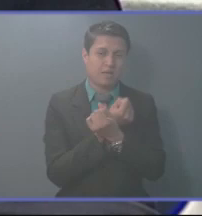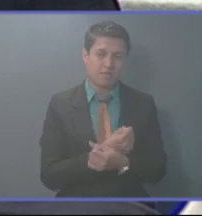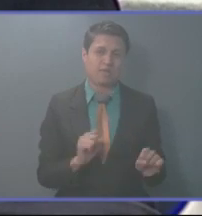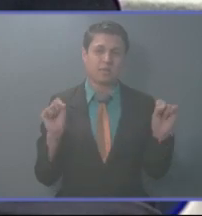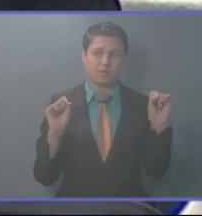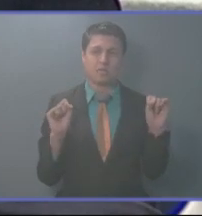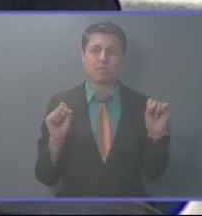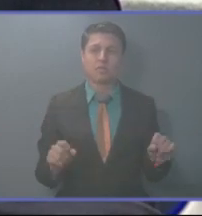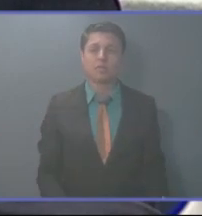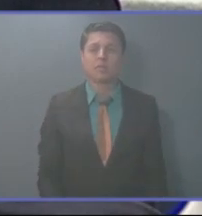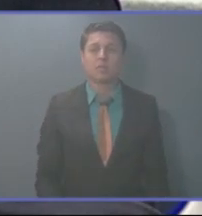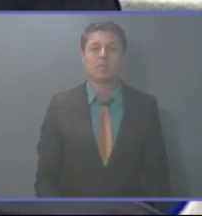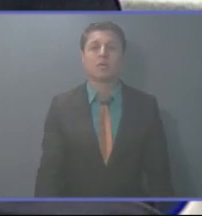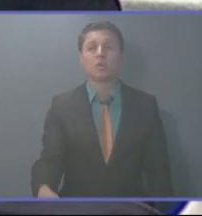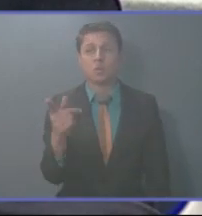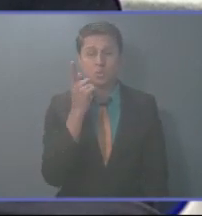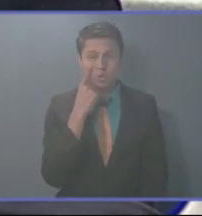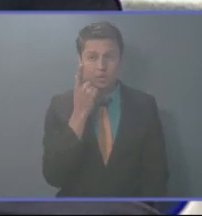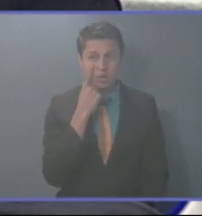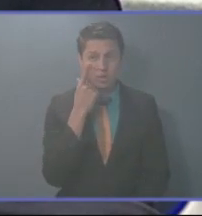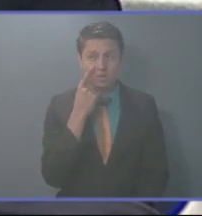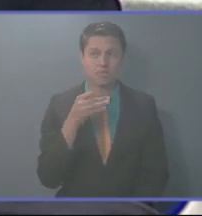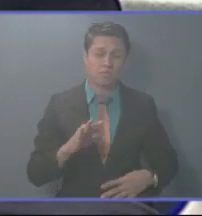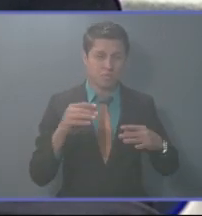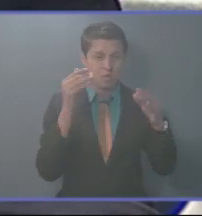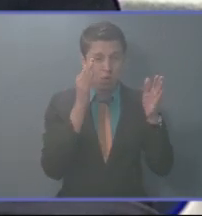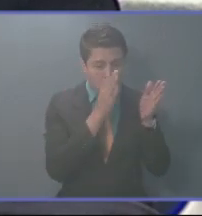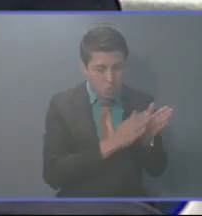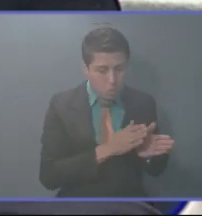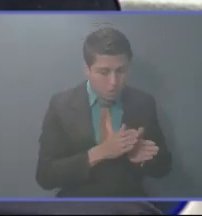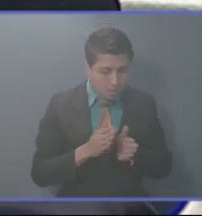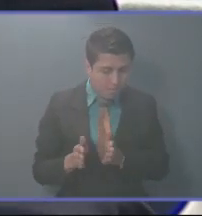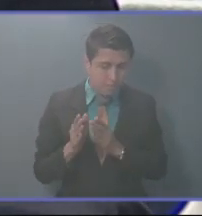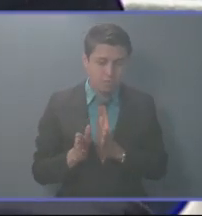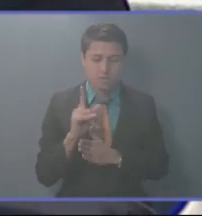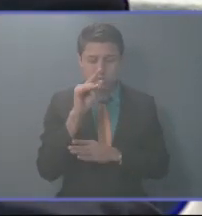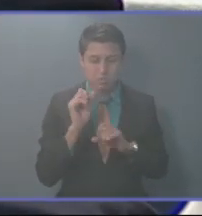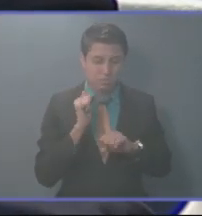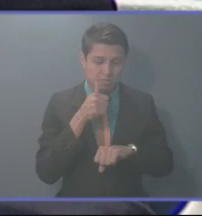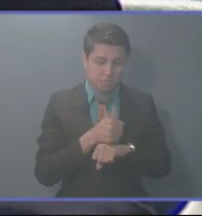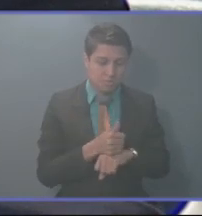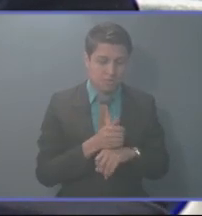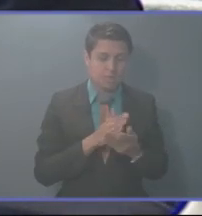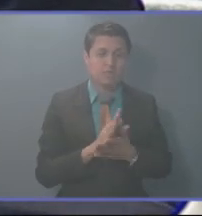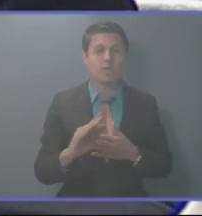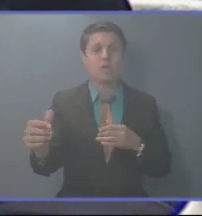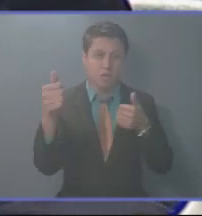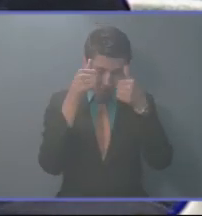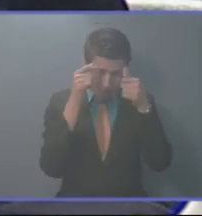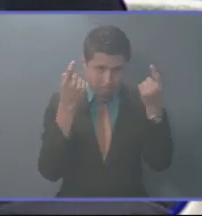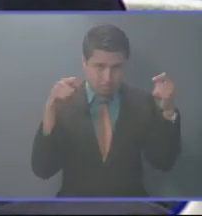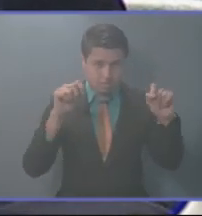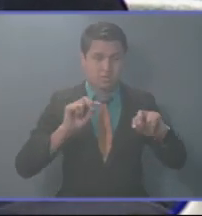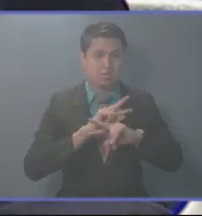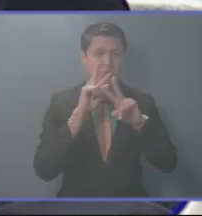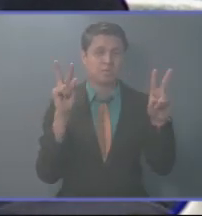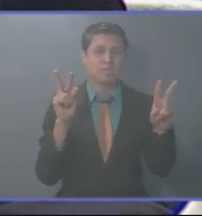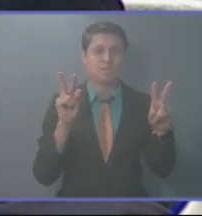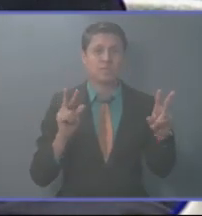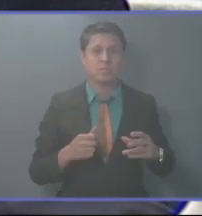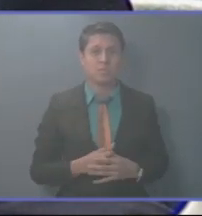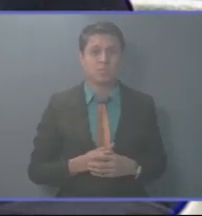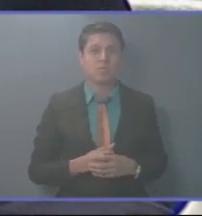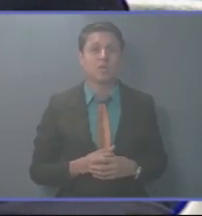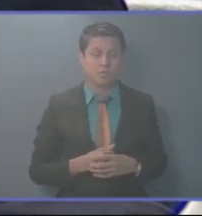fundamentales, preservando el reordenamiento institucional producto de los acuerdos de paz, la capacitación de